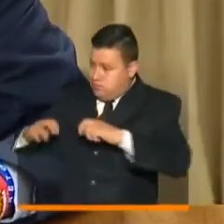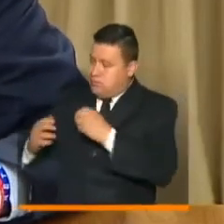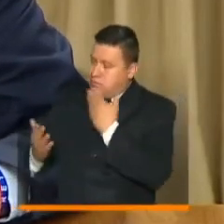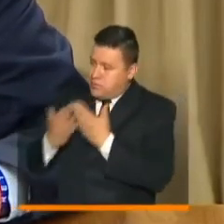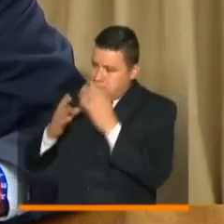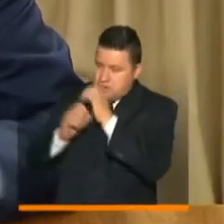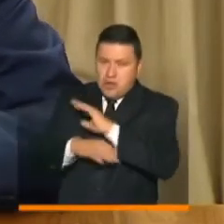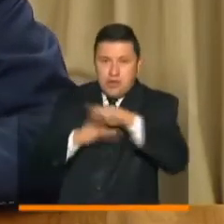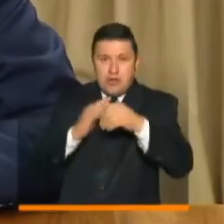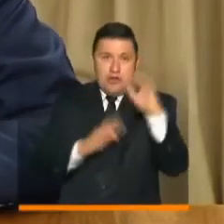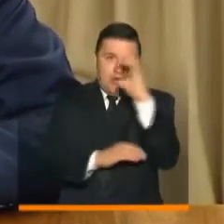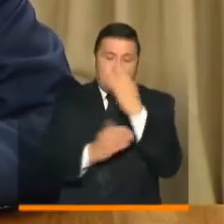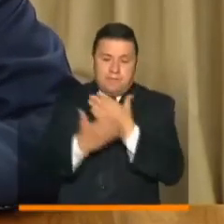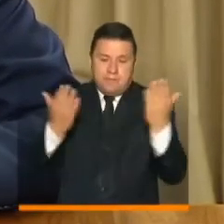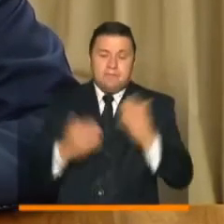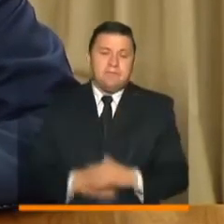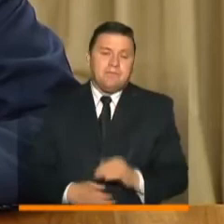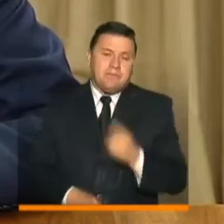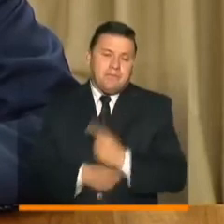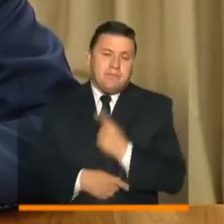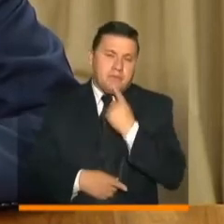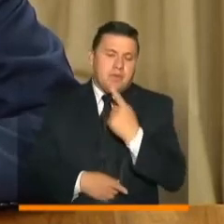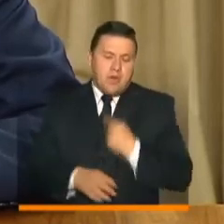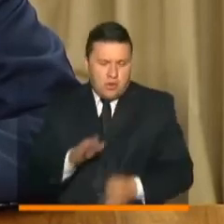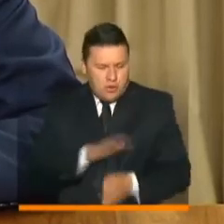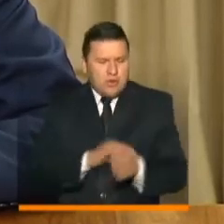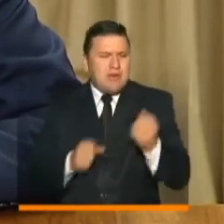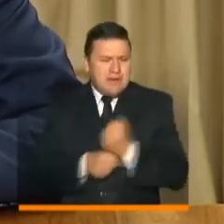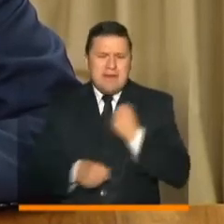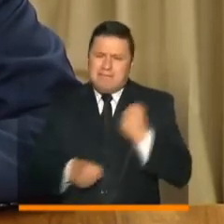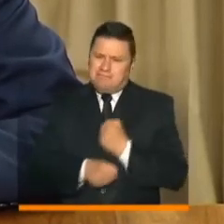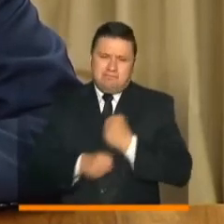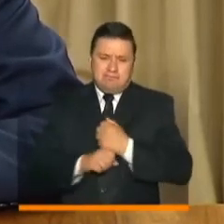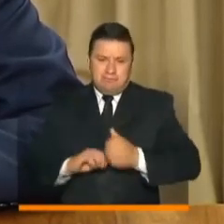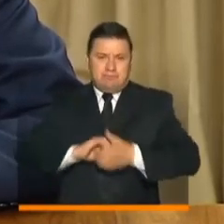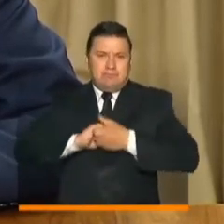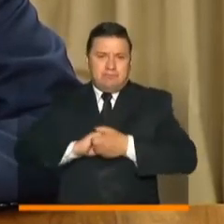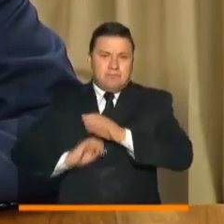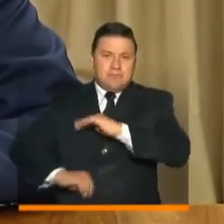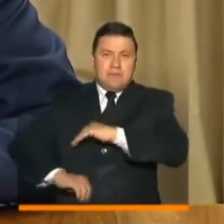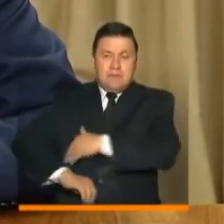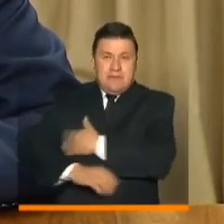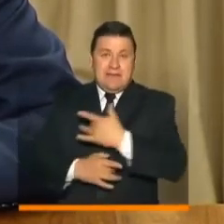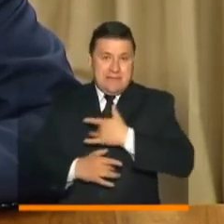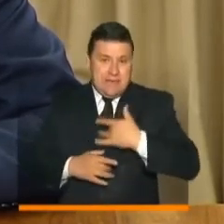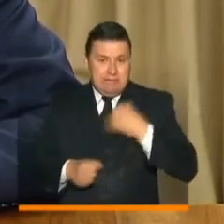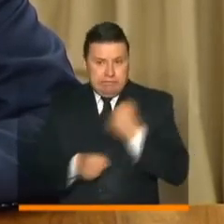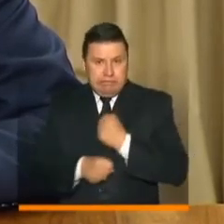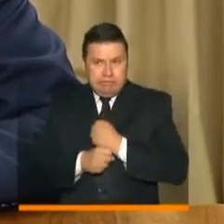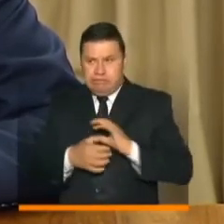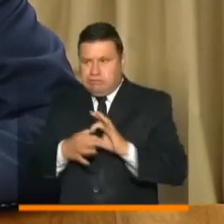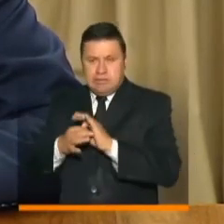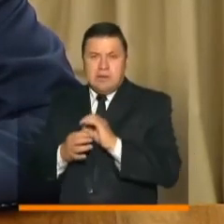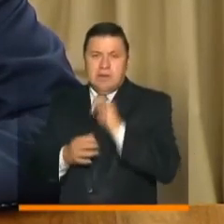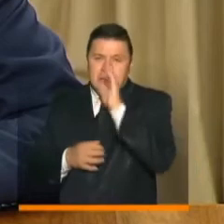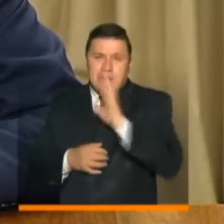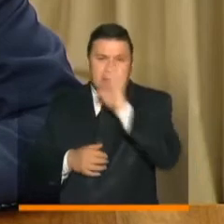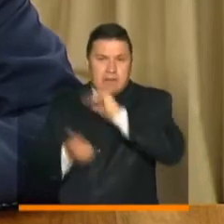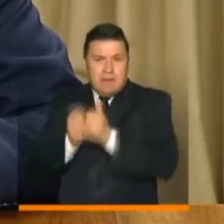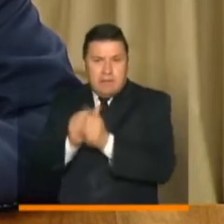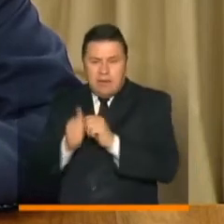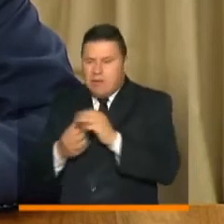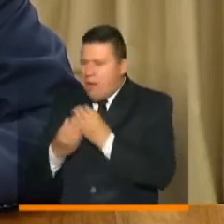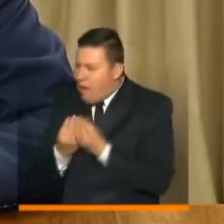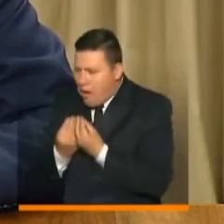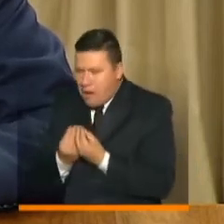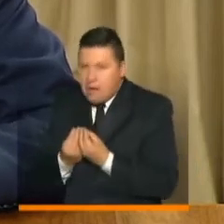supuesto, a los colombianos. Hay que decir que continuamos trabajando de la mano con el Ministerio de Salud, con todo el Sistema Nacional del Deporte,